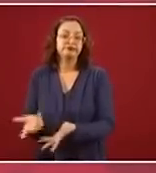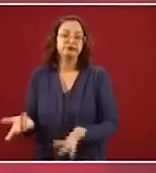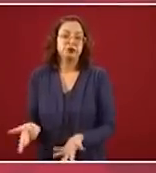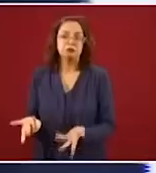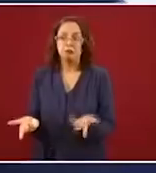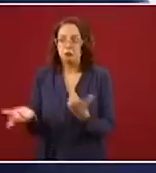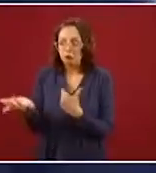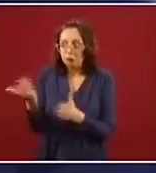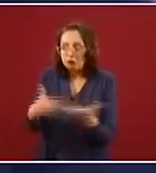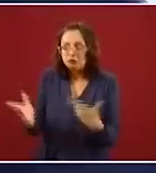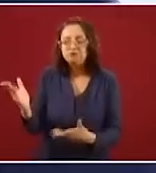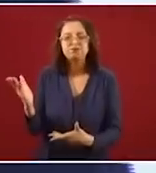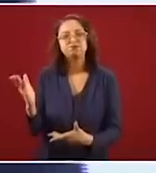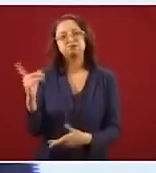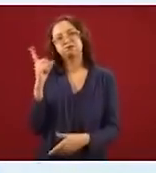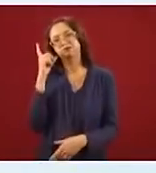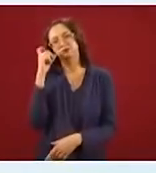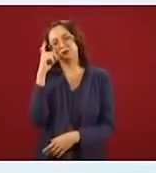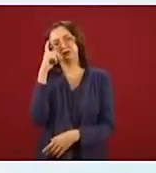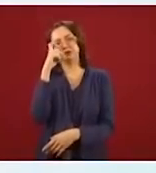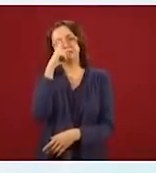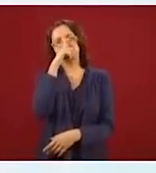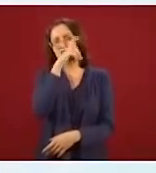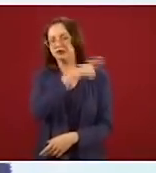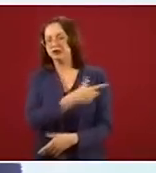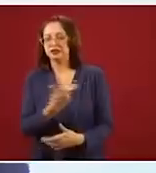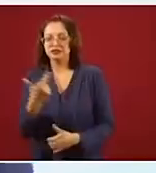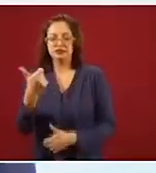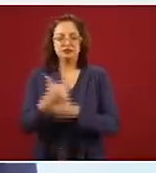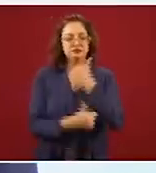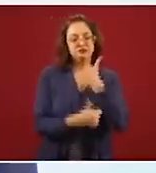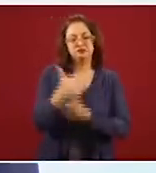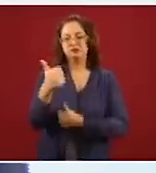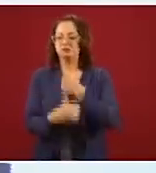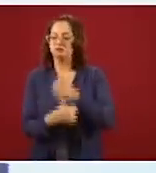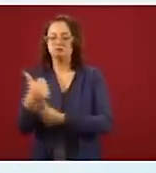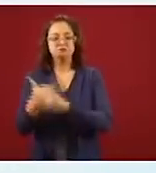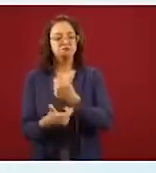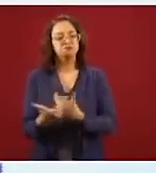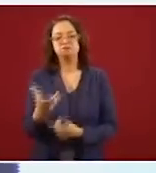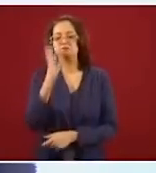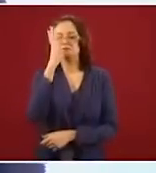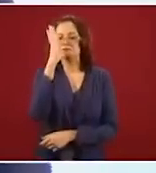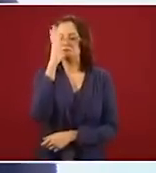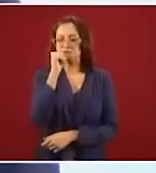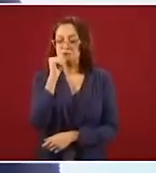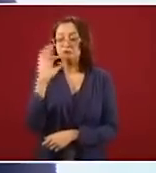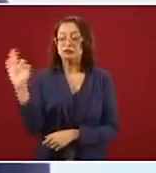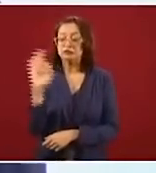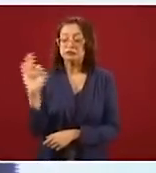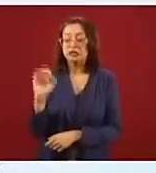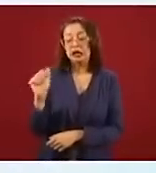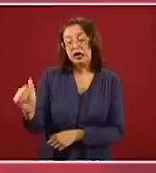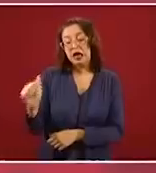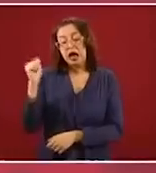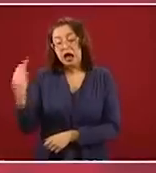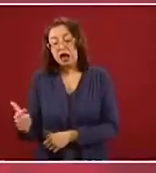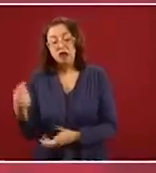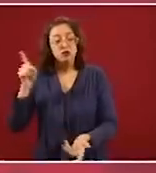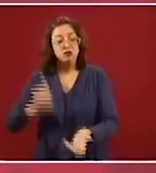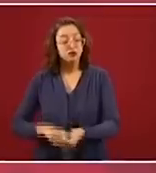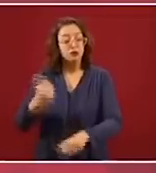Por eso no resisten si administran mal, si